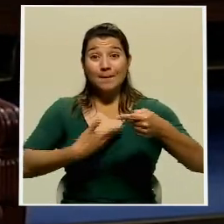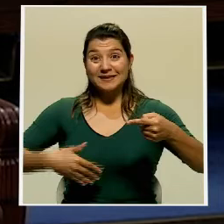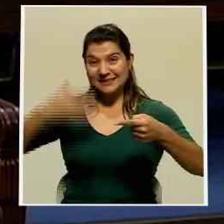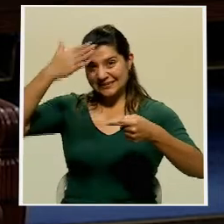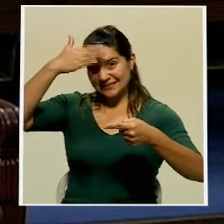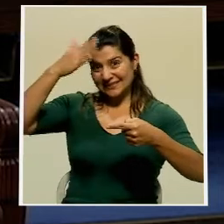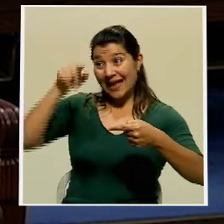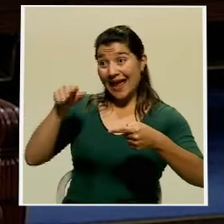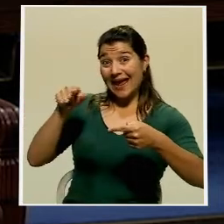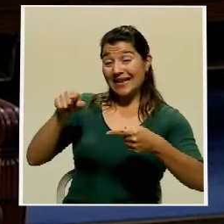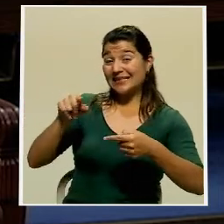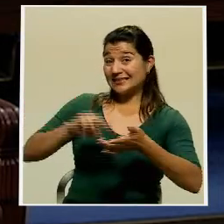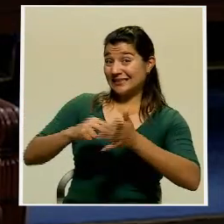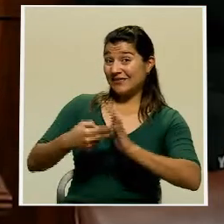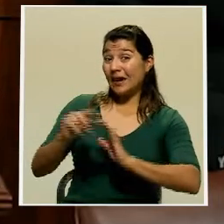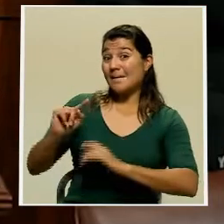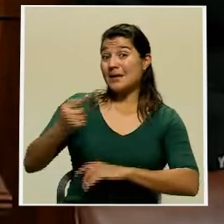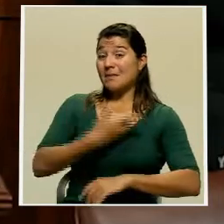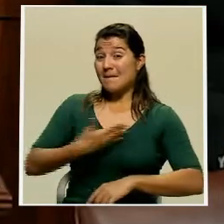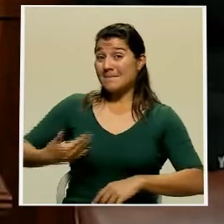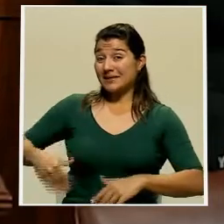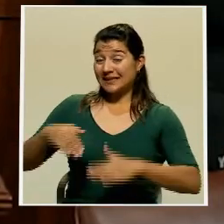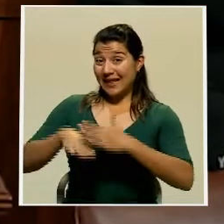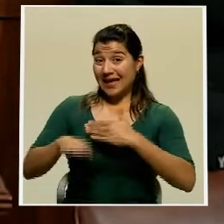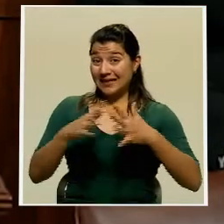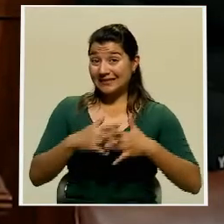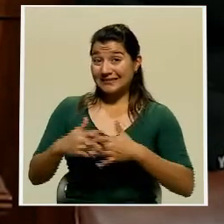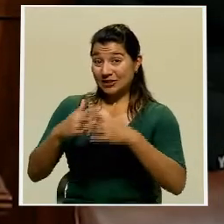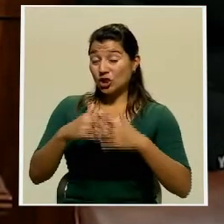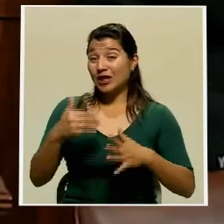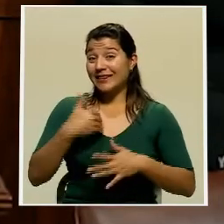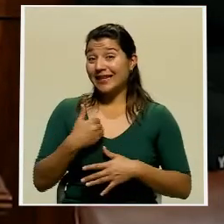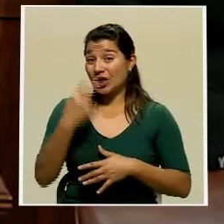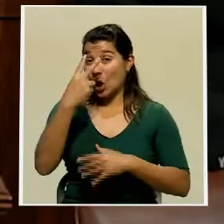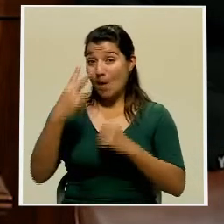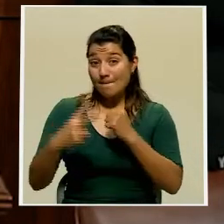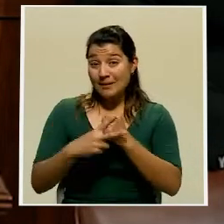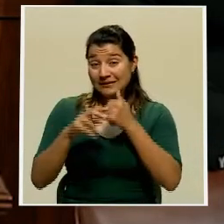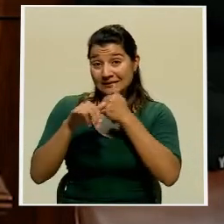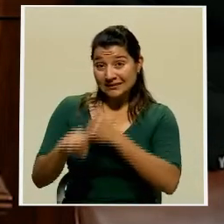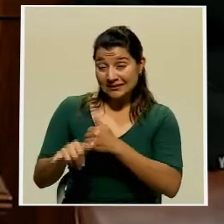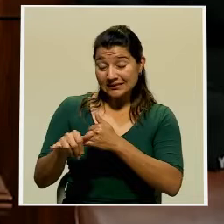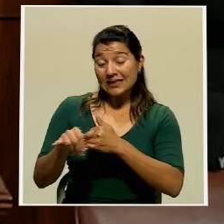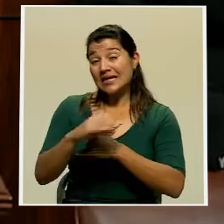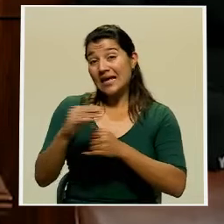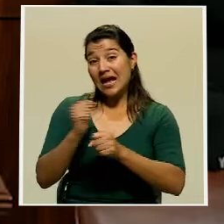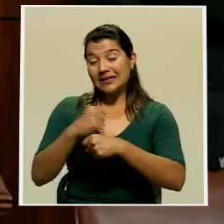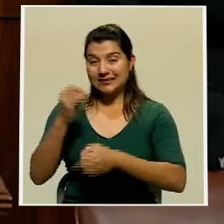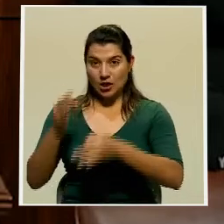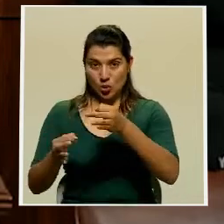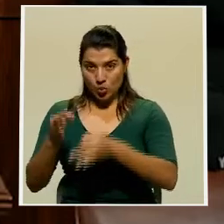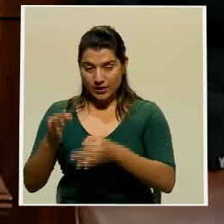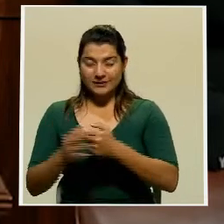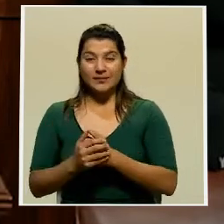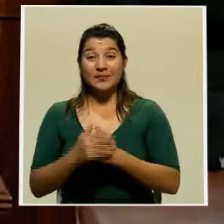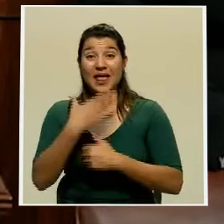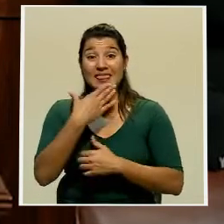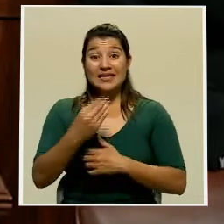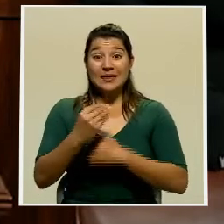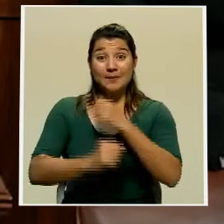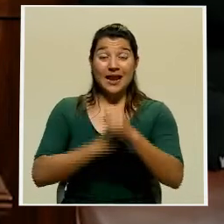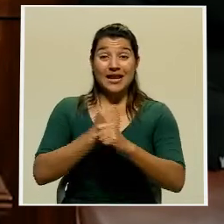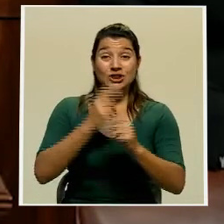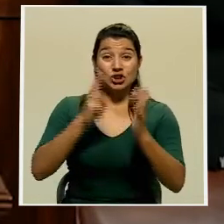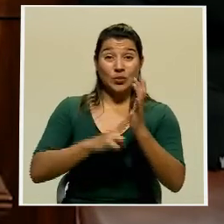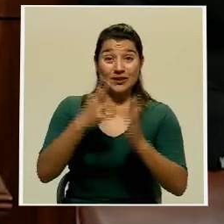el primer presidente en la historia del país en ser enjuiciado 2 veces en el Congreso. En un primer impeachment en diciembre de